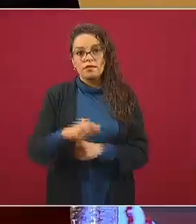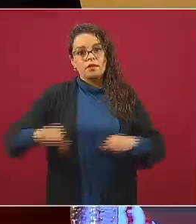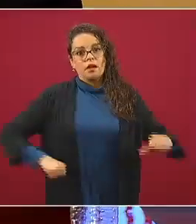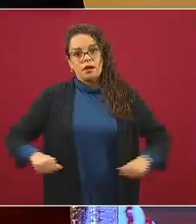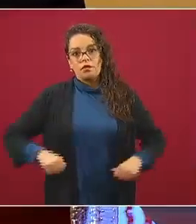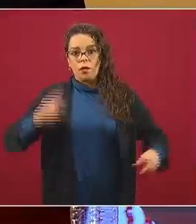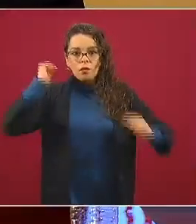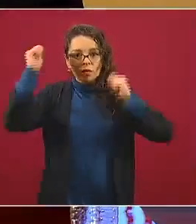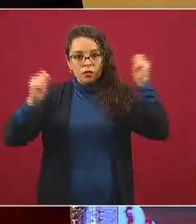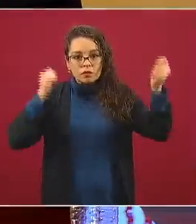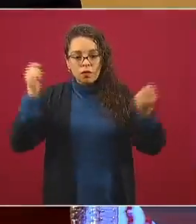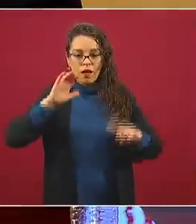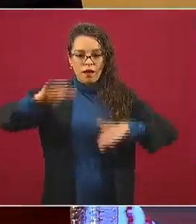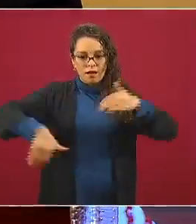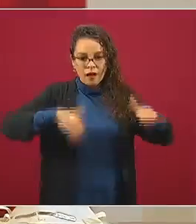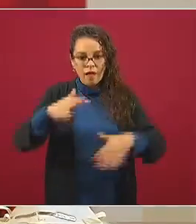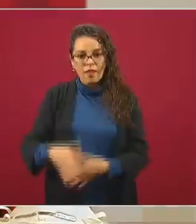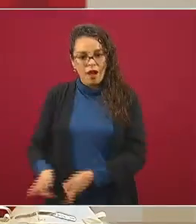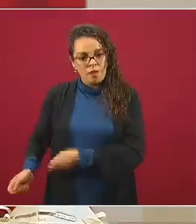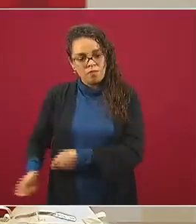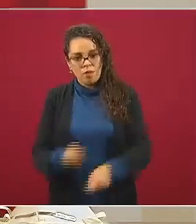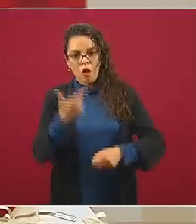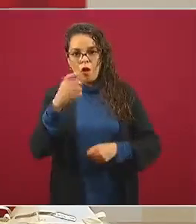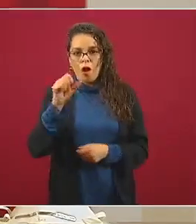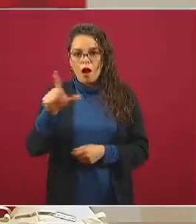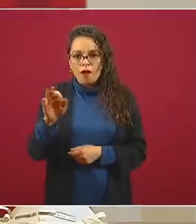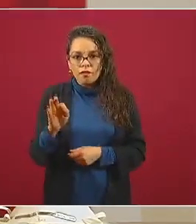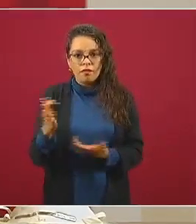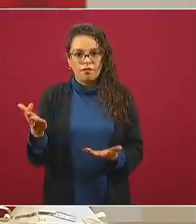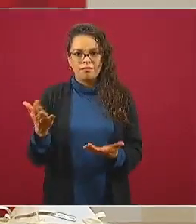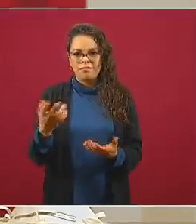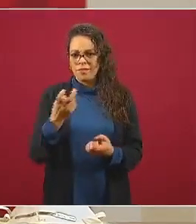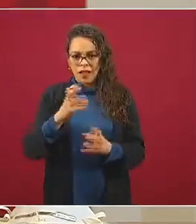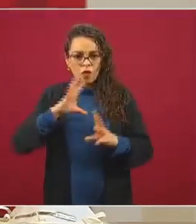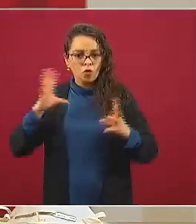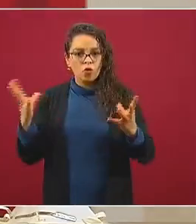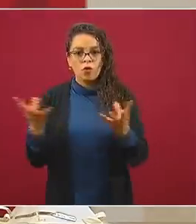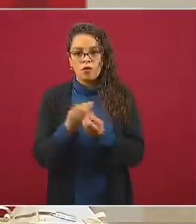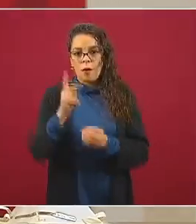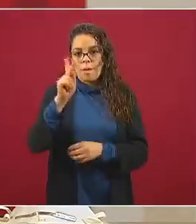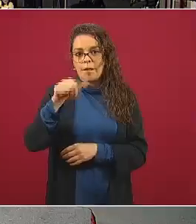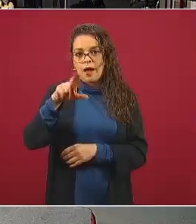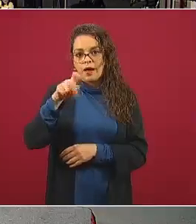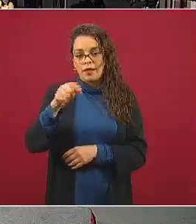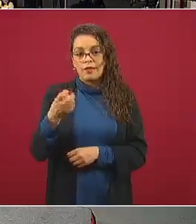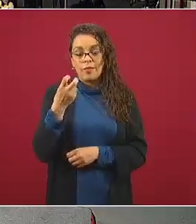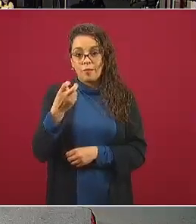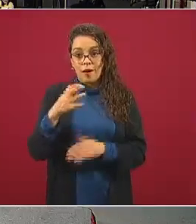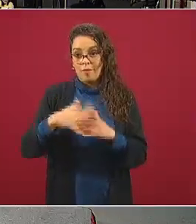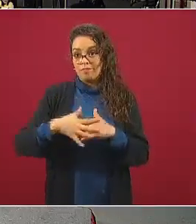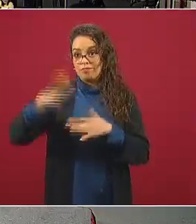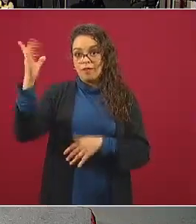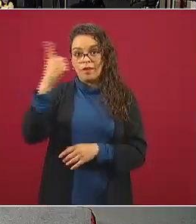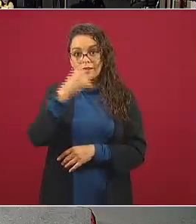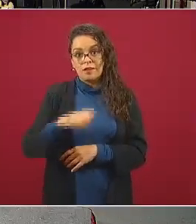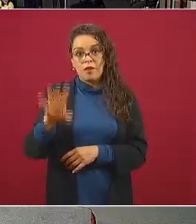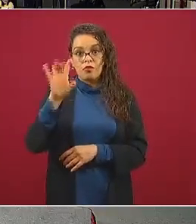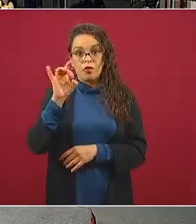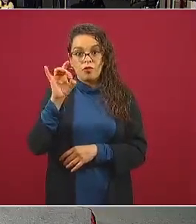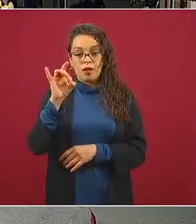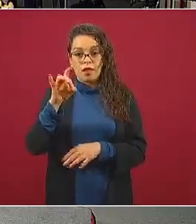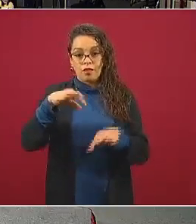hasta balnearios, campos de golf, etcétera. Todo está incluido en este paquete, por eso salió con más de 130 cuartillas.